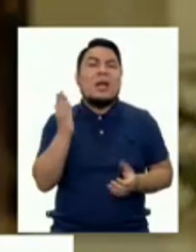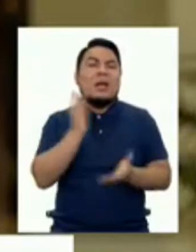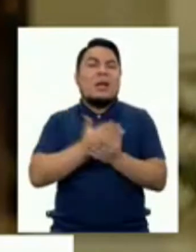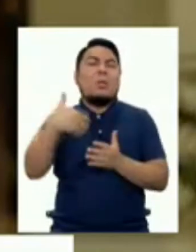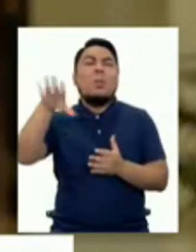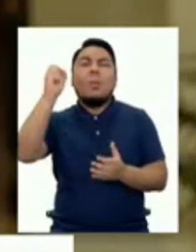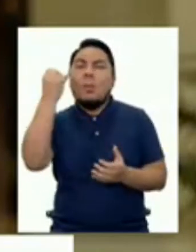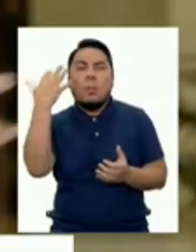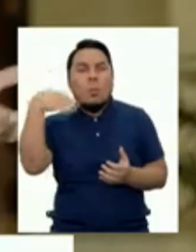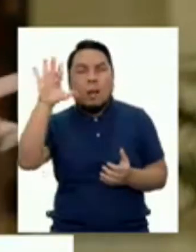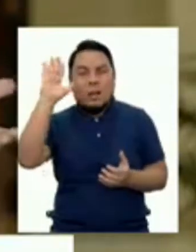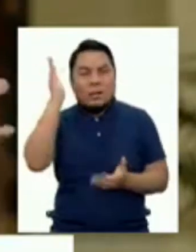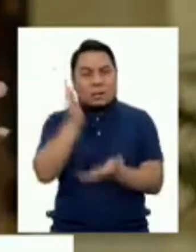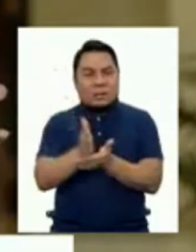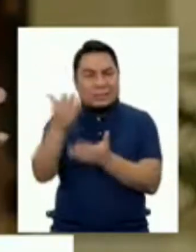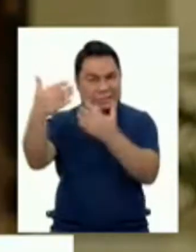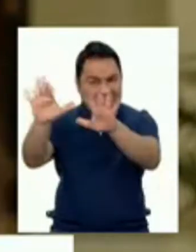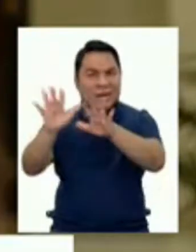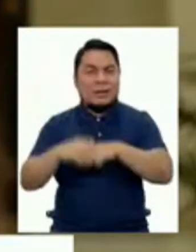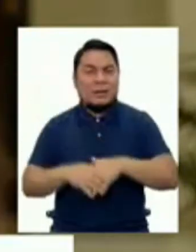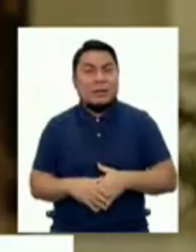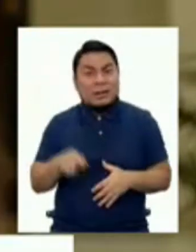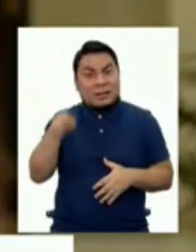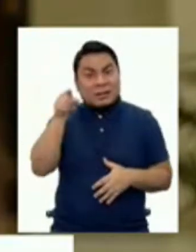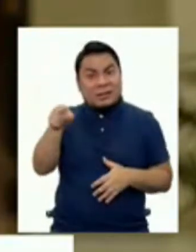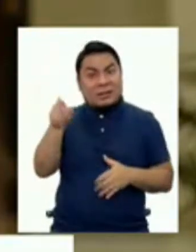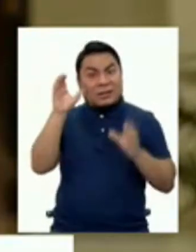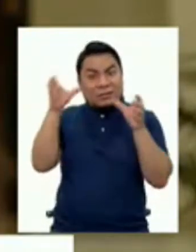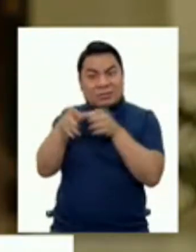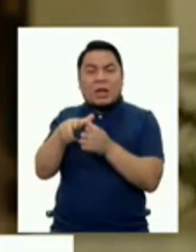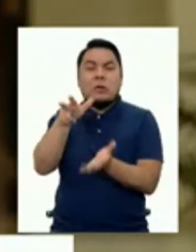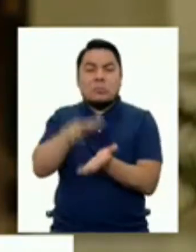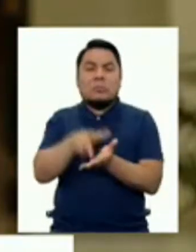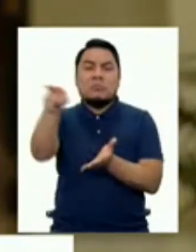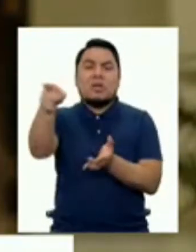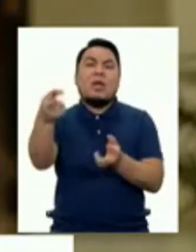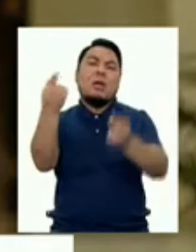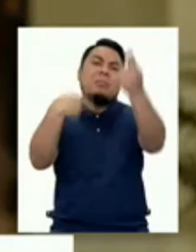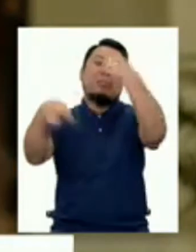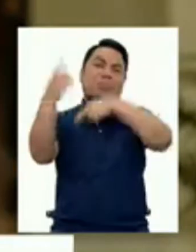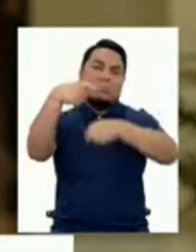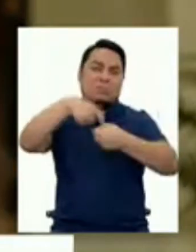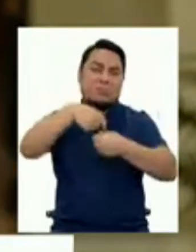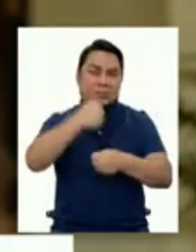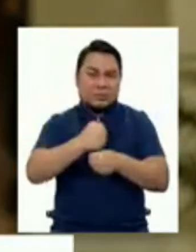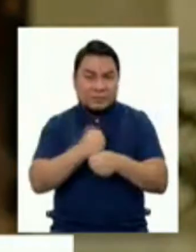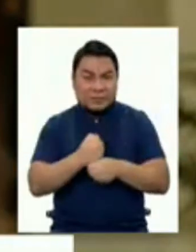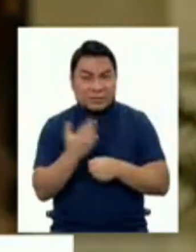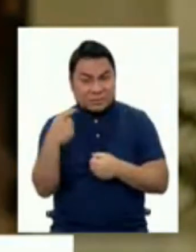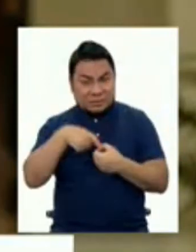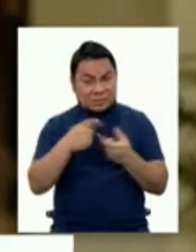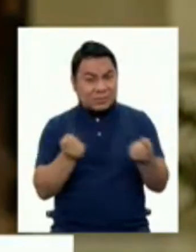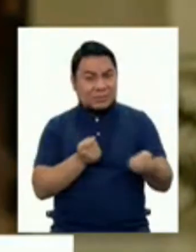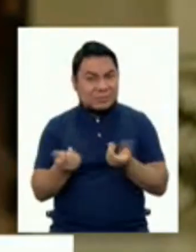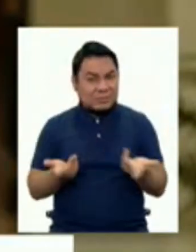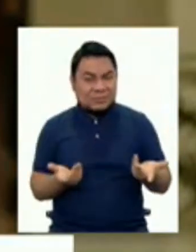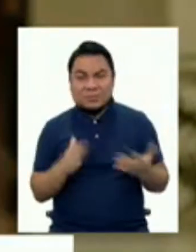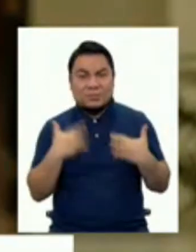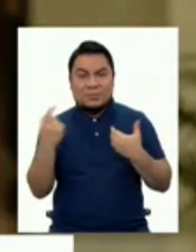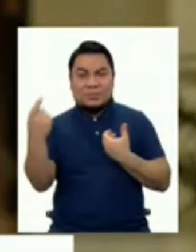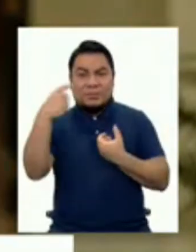doloso. O sea, no podemos permitir que acceda a un